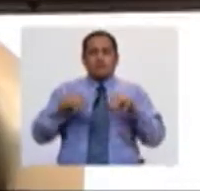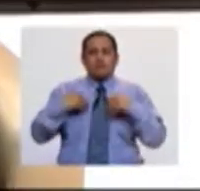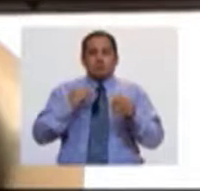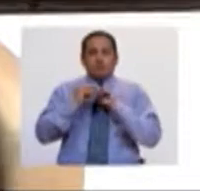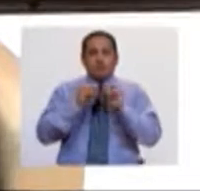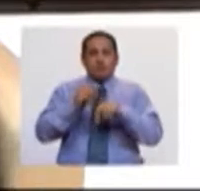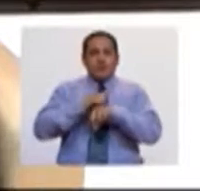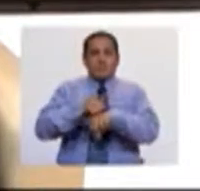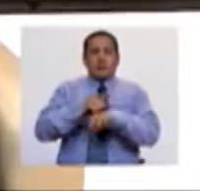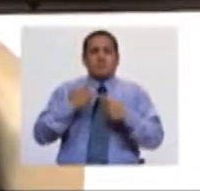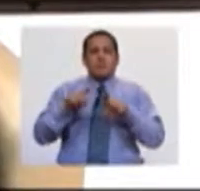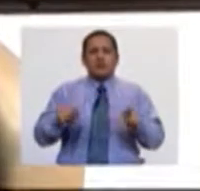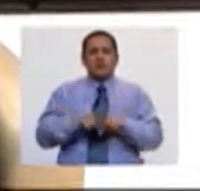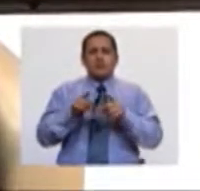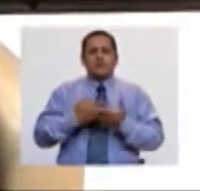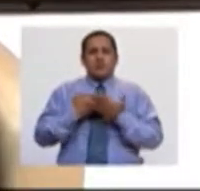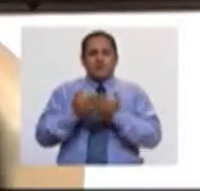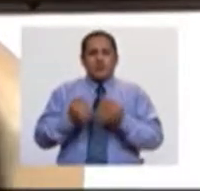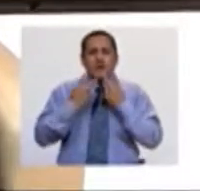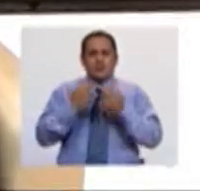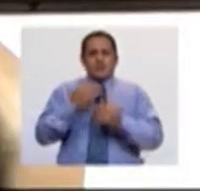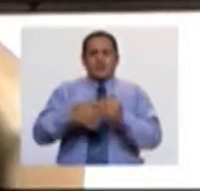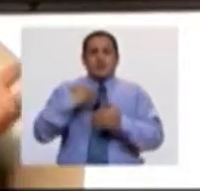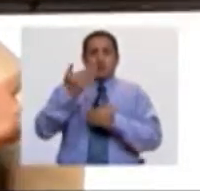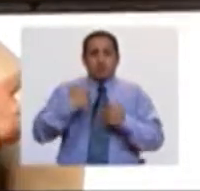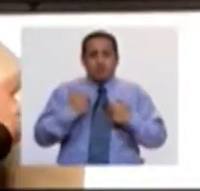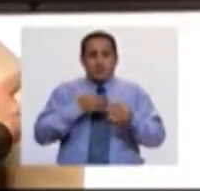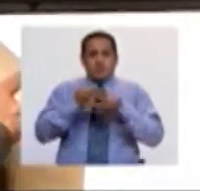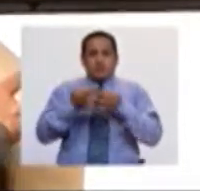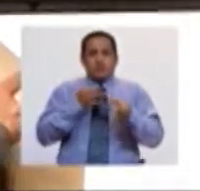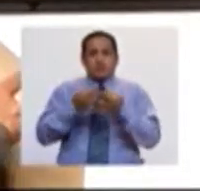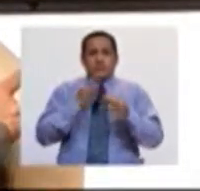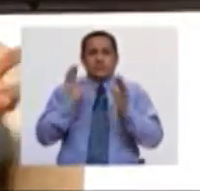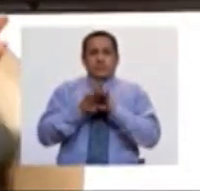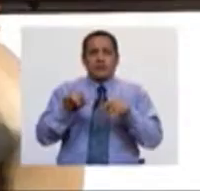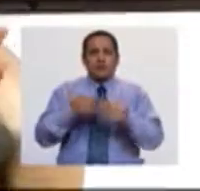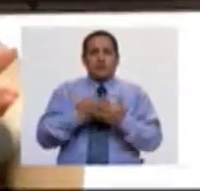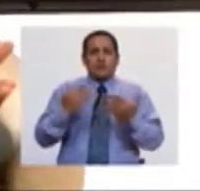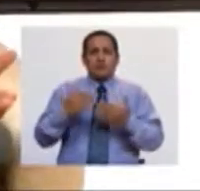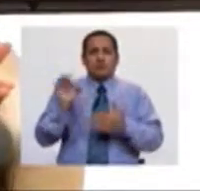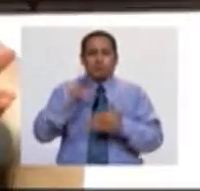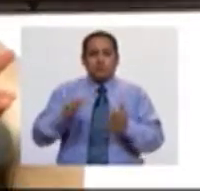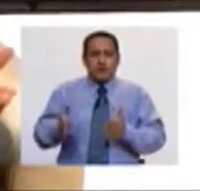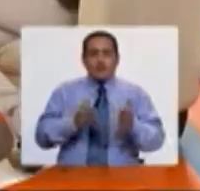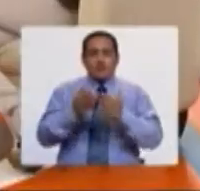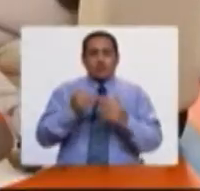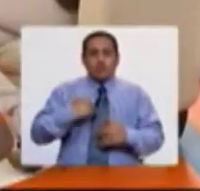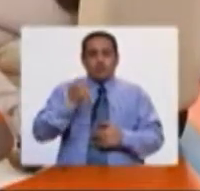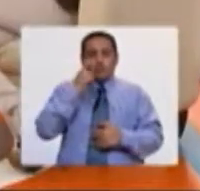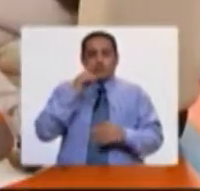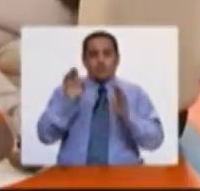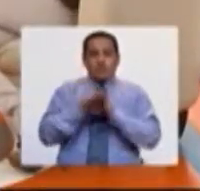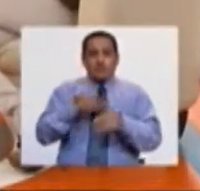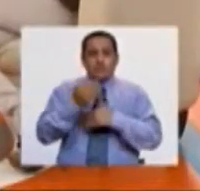la implementación inmediata. Pero es un esquema que debería revisarse. Es más, te lo digo, ese es un camino inexorable. A